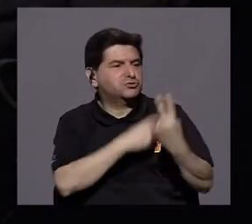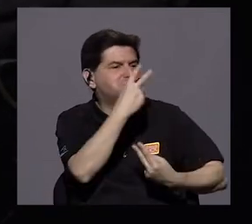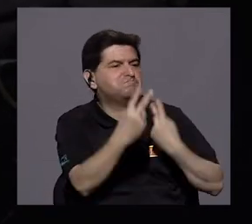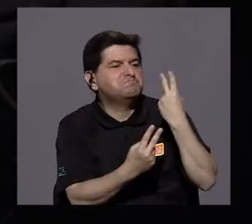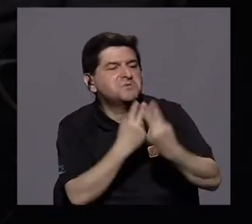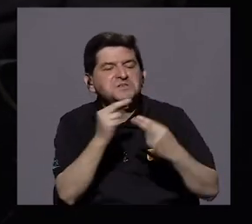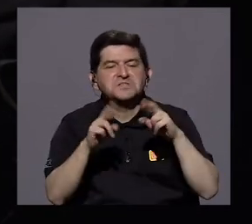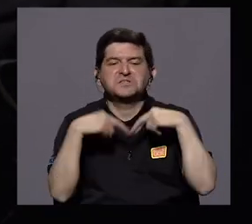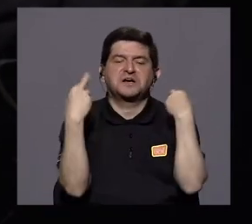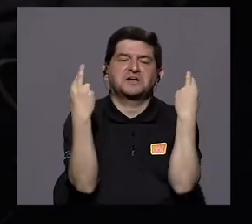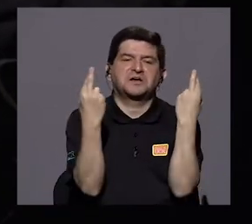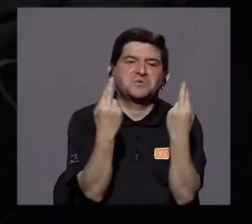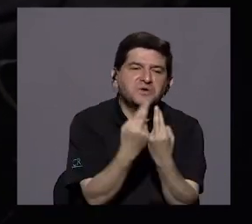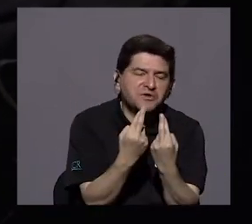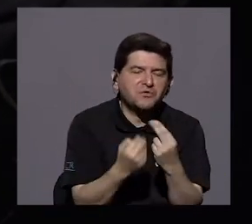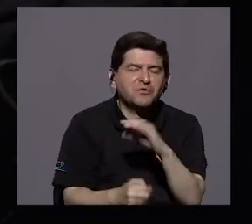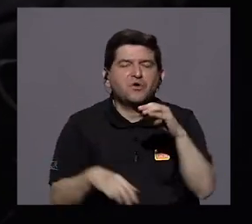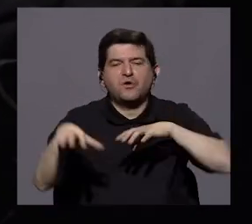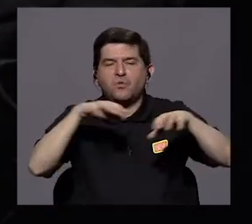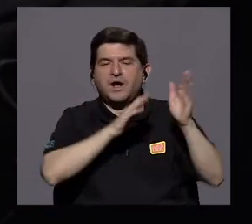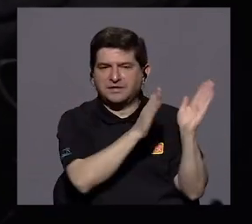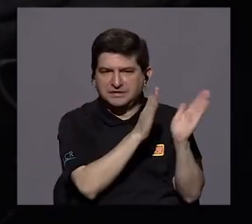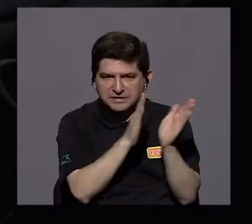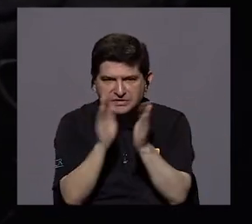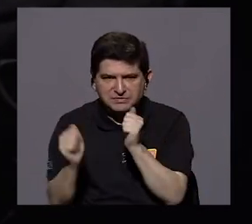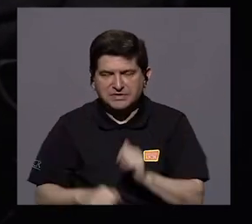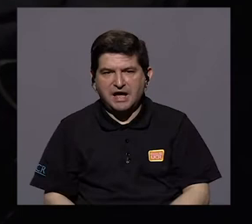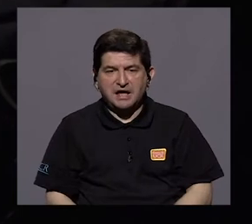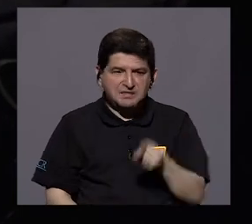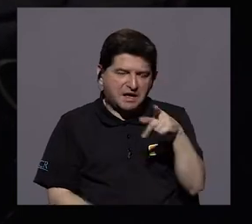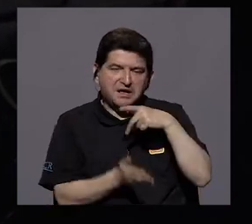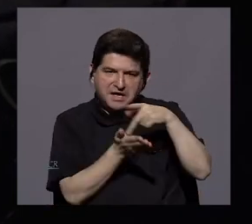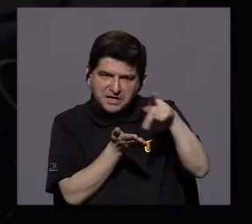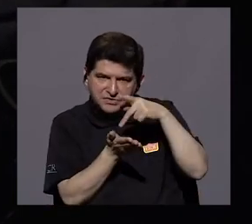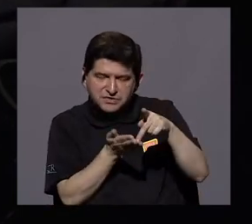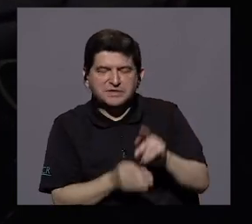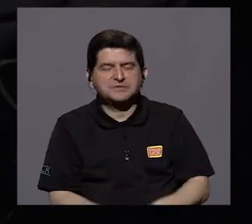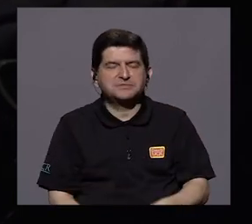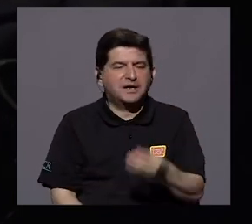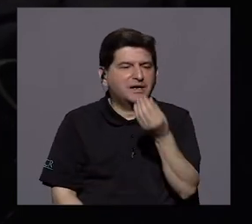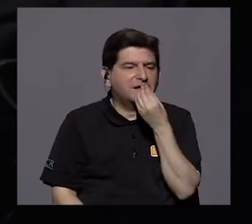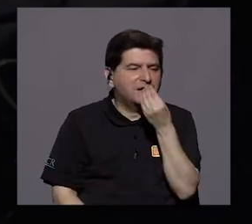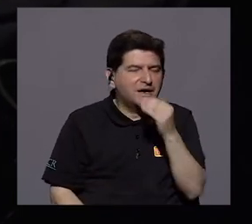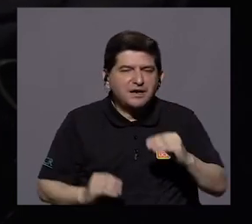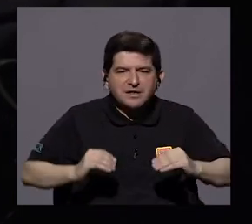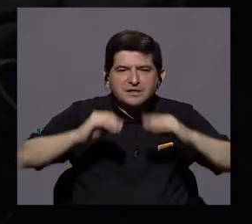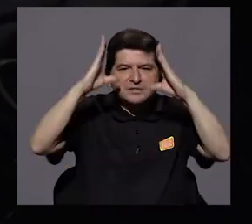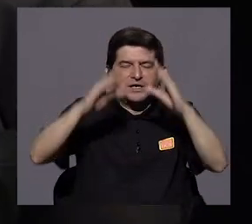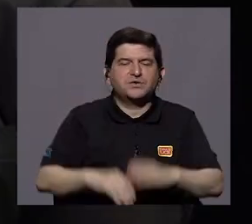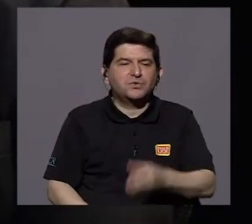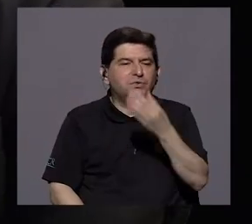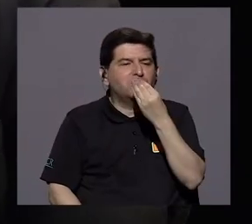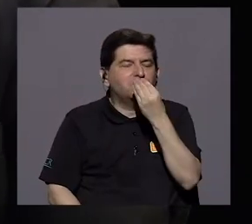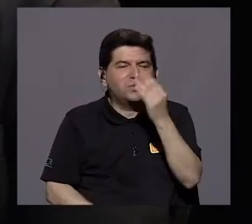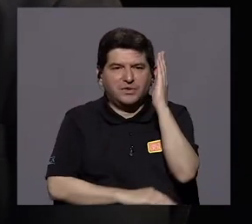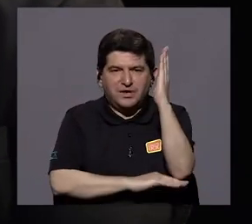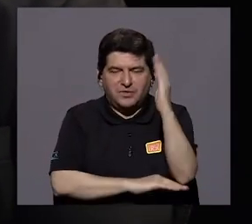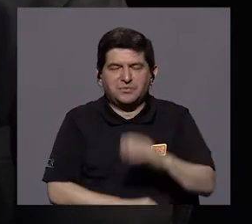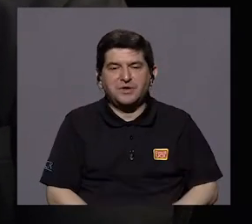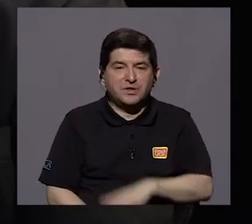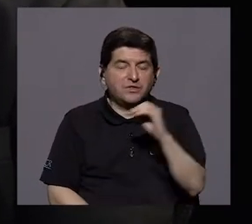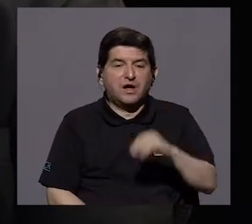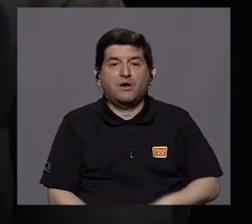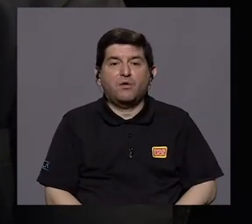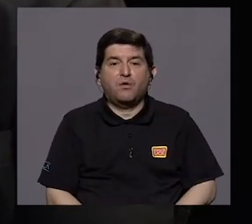viajar a reuniones o actividades de formación. Entonces se les cubre el desayuno, la comida, los pasajes